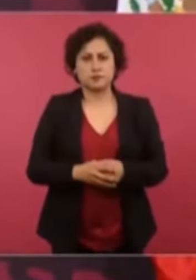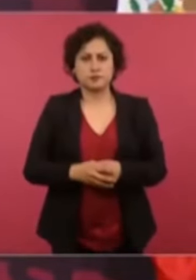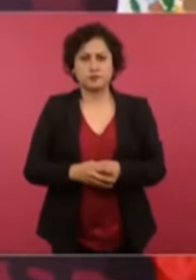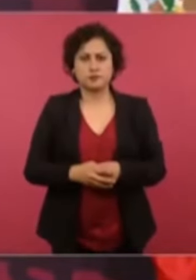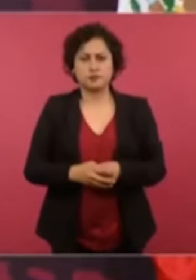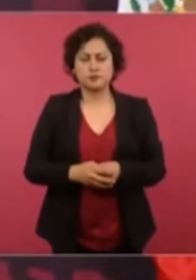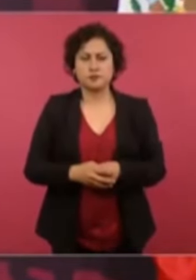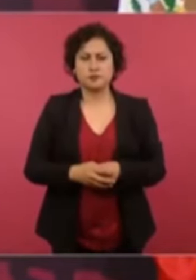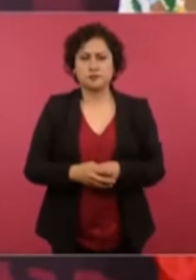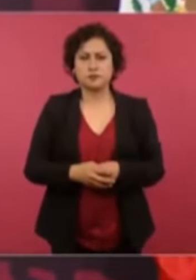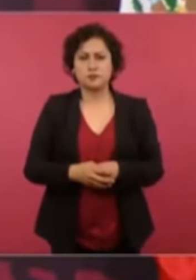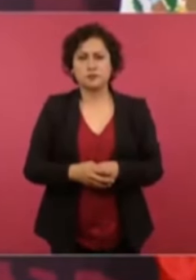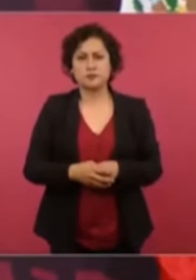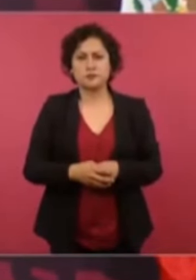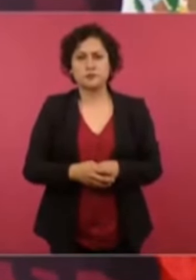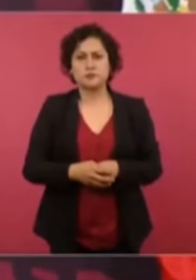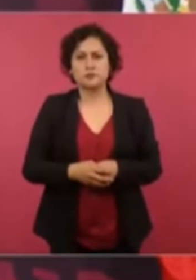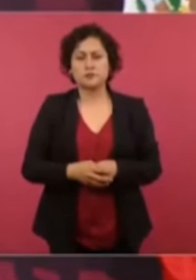en